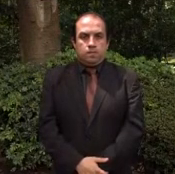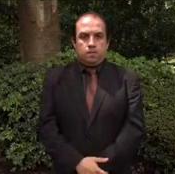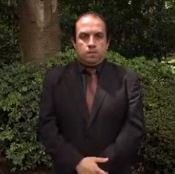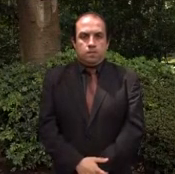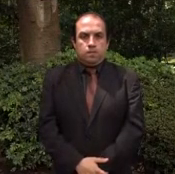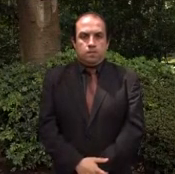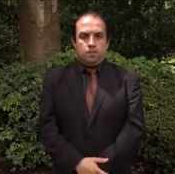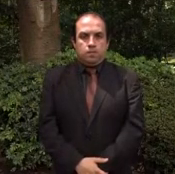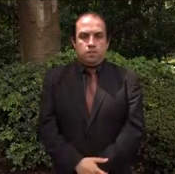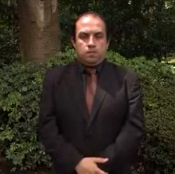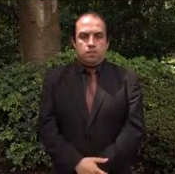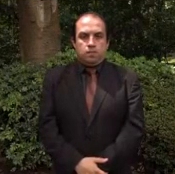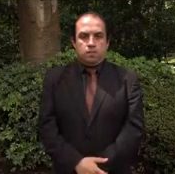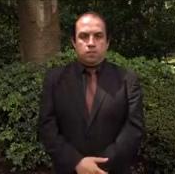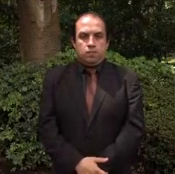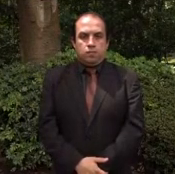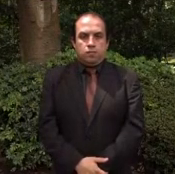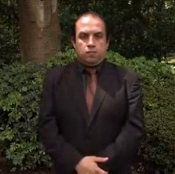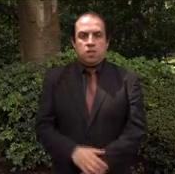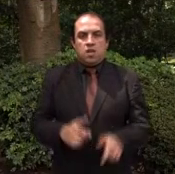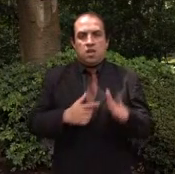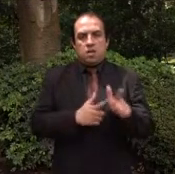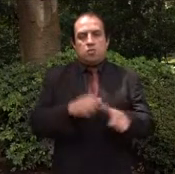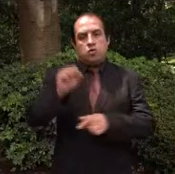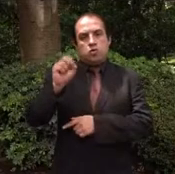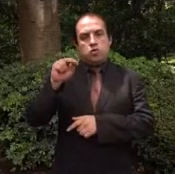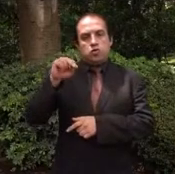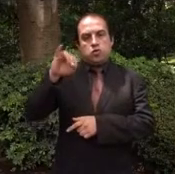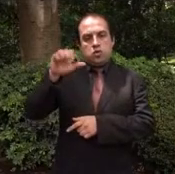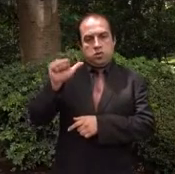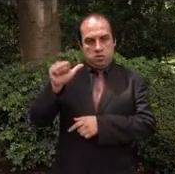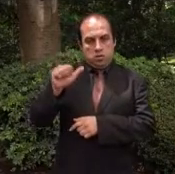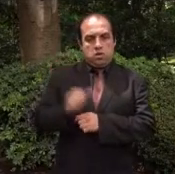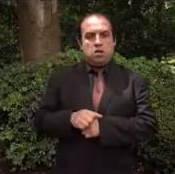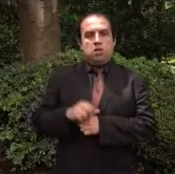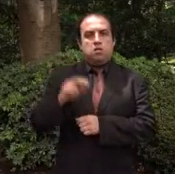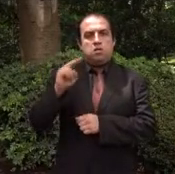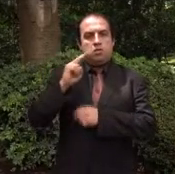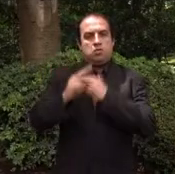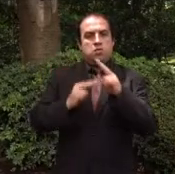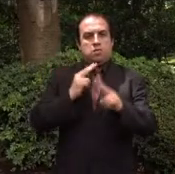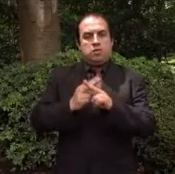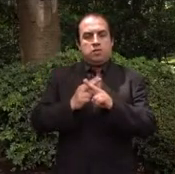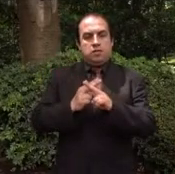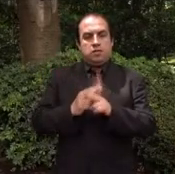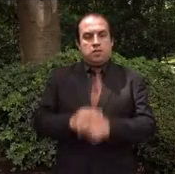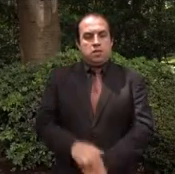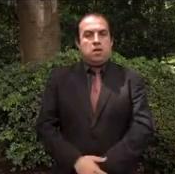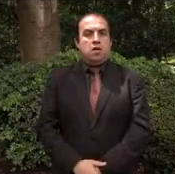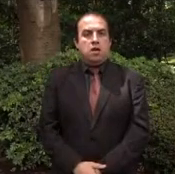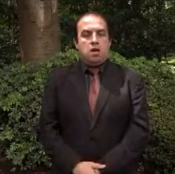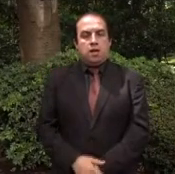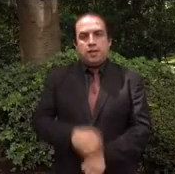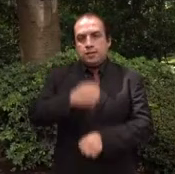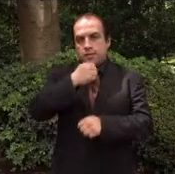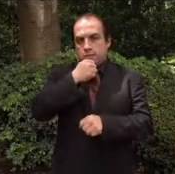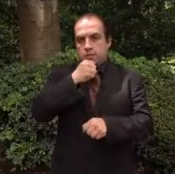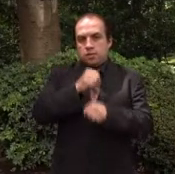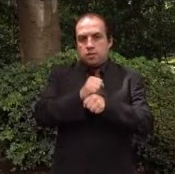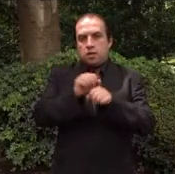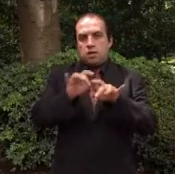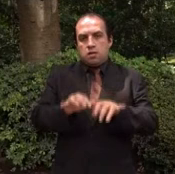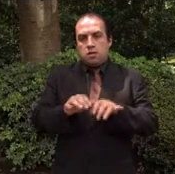Gracias. Continuamos con Sonia Sierra del Universal. Hola a todos. Secretaria Frausto, tengo